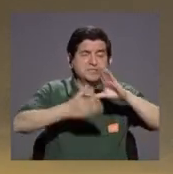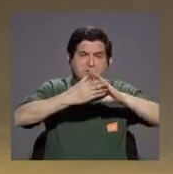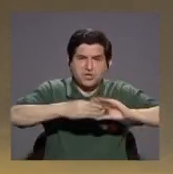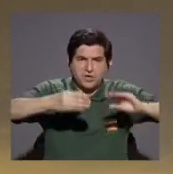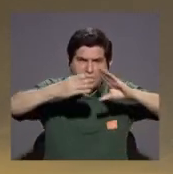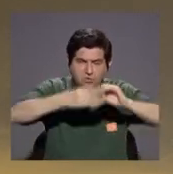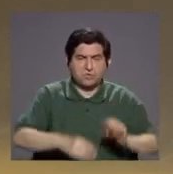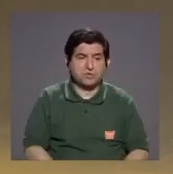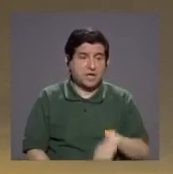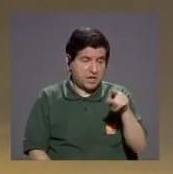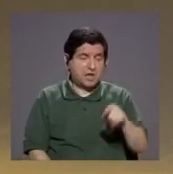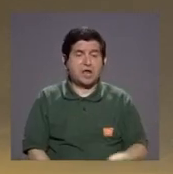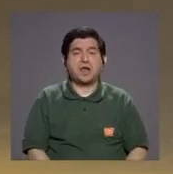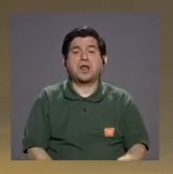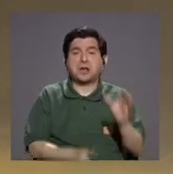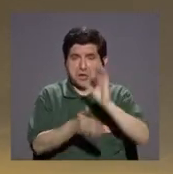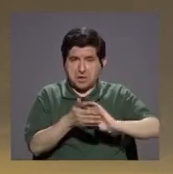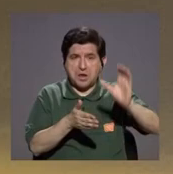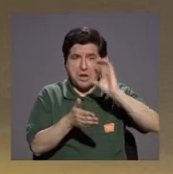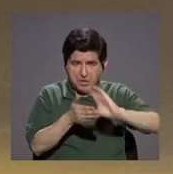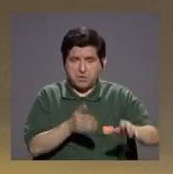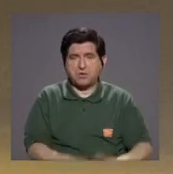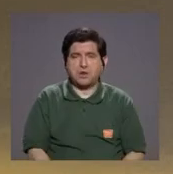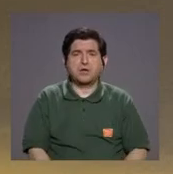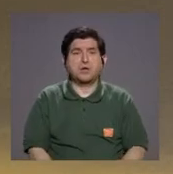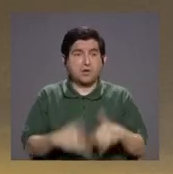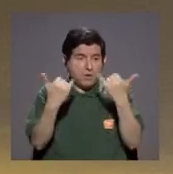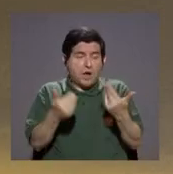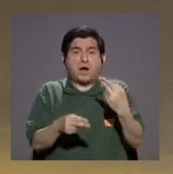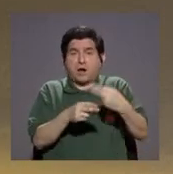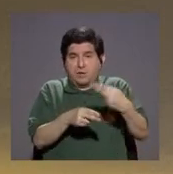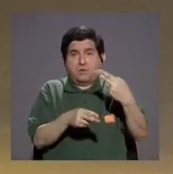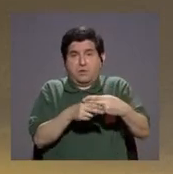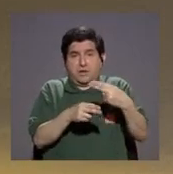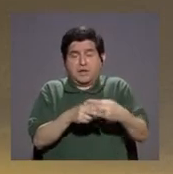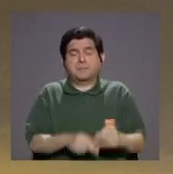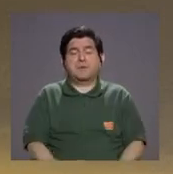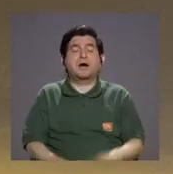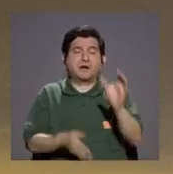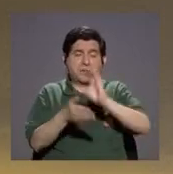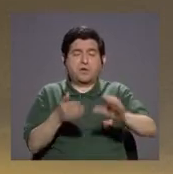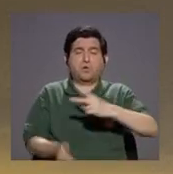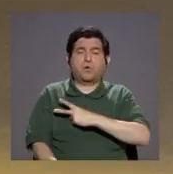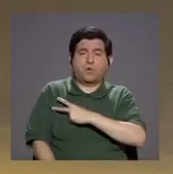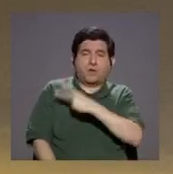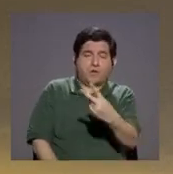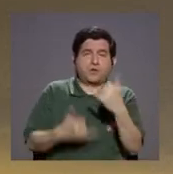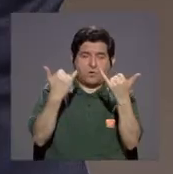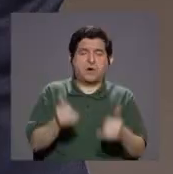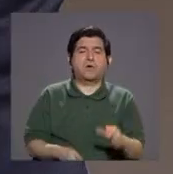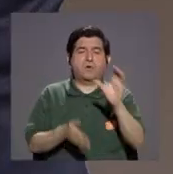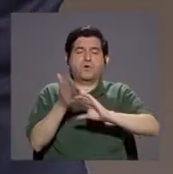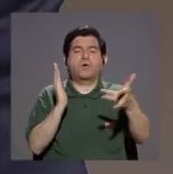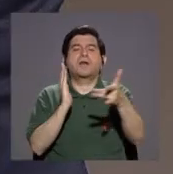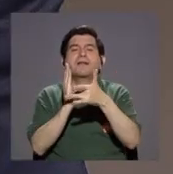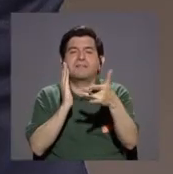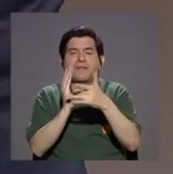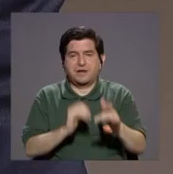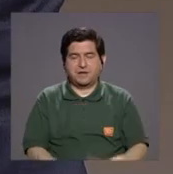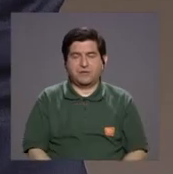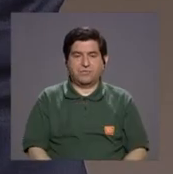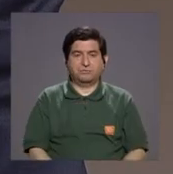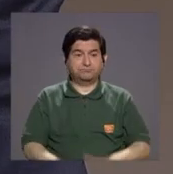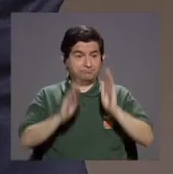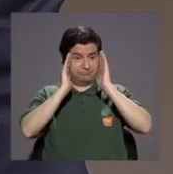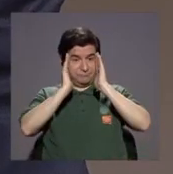que él fue a la secundaria en lo que se llamaría ahora se llamaba antes un colegio ocasional y ahora un colegio técnico entonces ojo